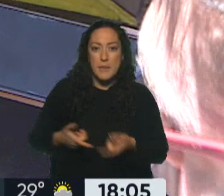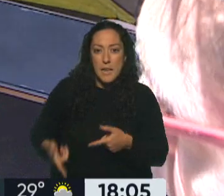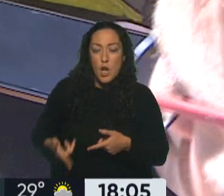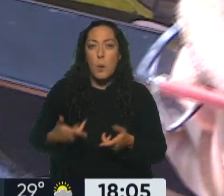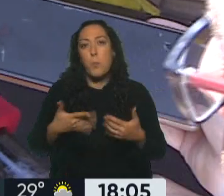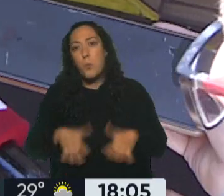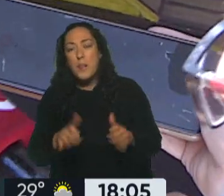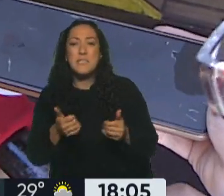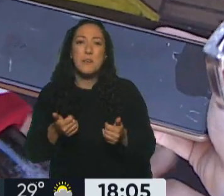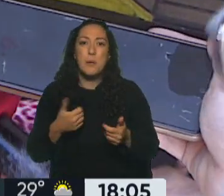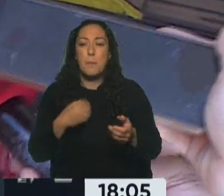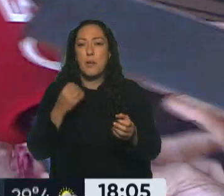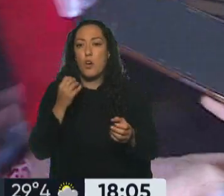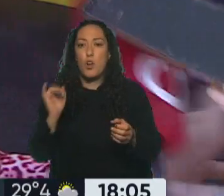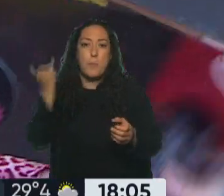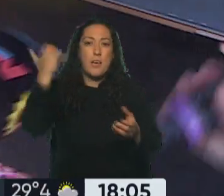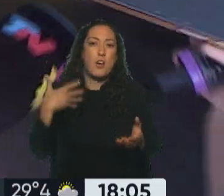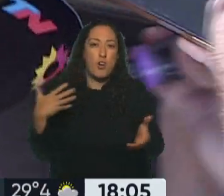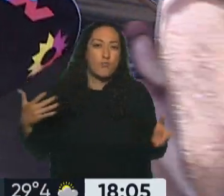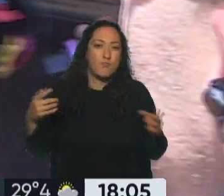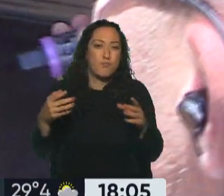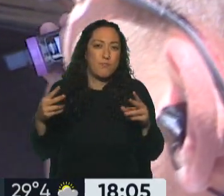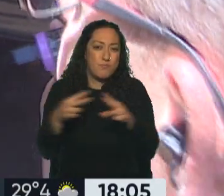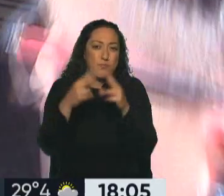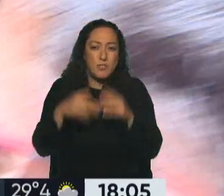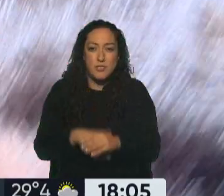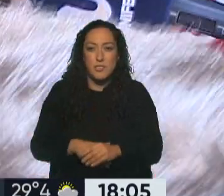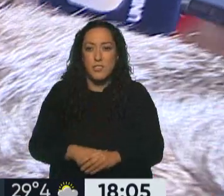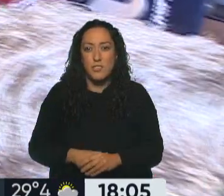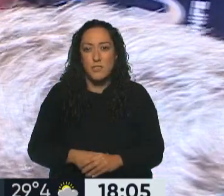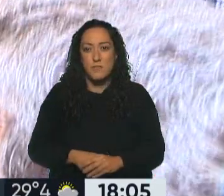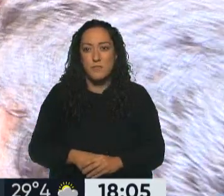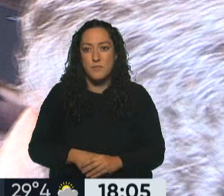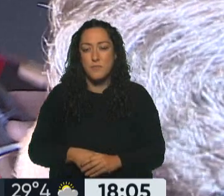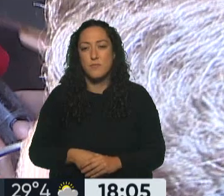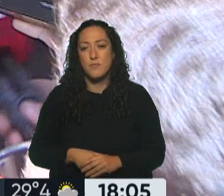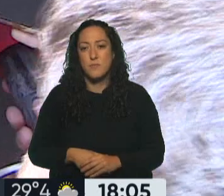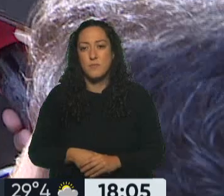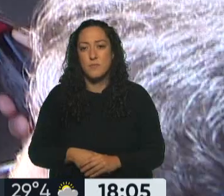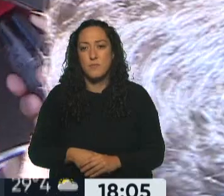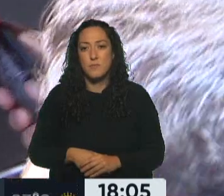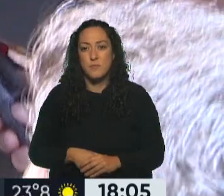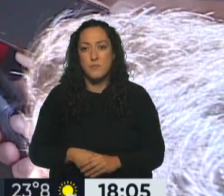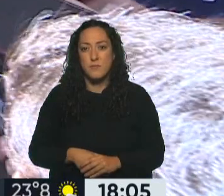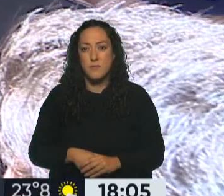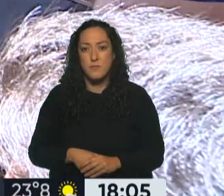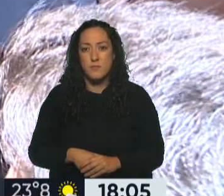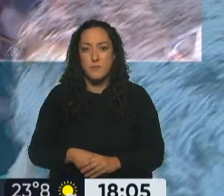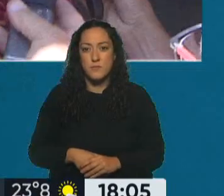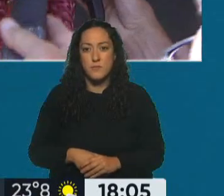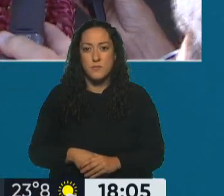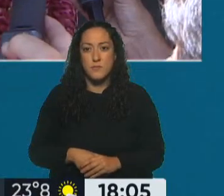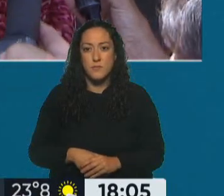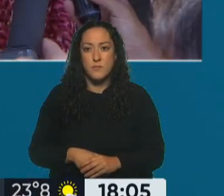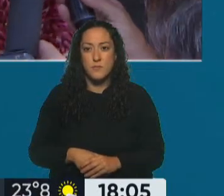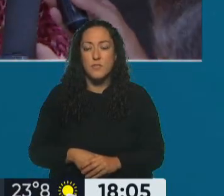pero mejor sería que funcione. Del paso el Gustavo que dio Carlos Rodríguez, ¿se habló? Sí. A ver, Carlos lo que está hablando es